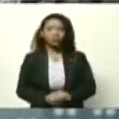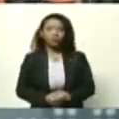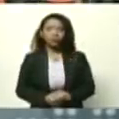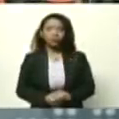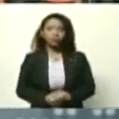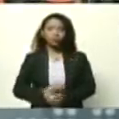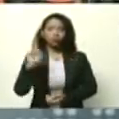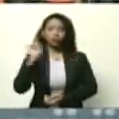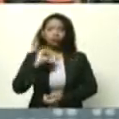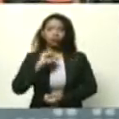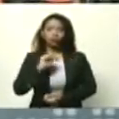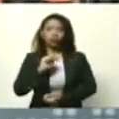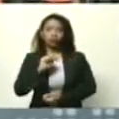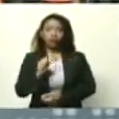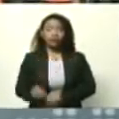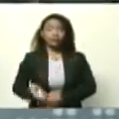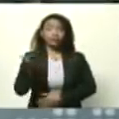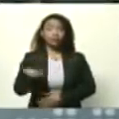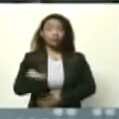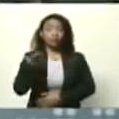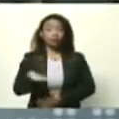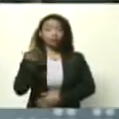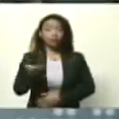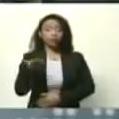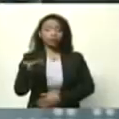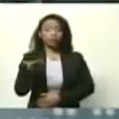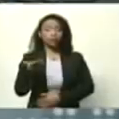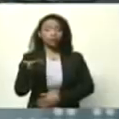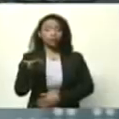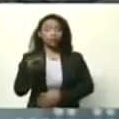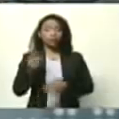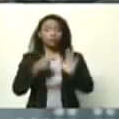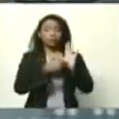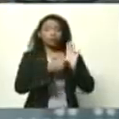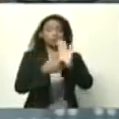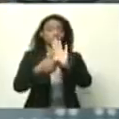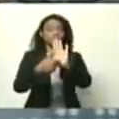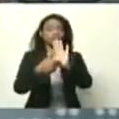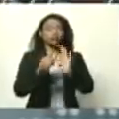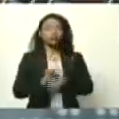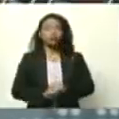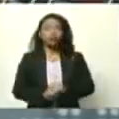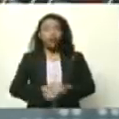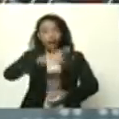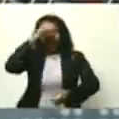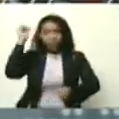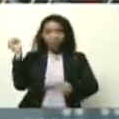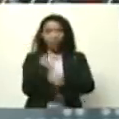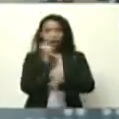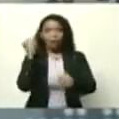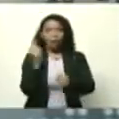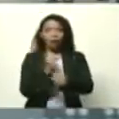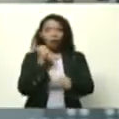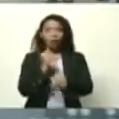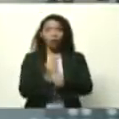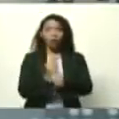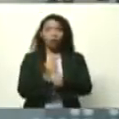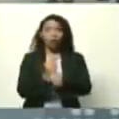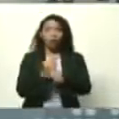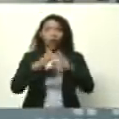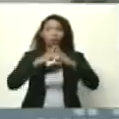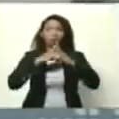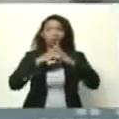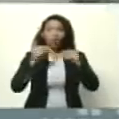Sí, vicepresidenta, fundamentalmente resaltar la labor de todo